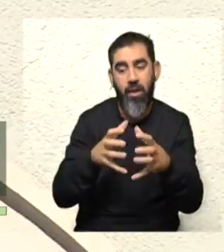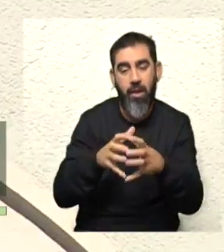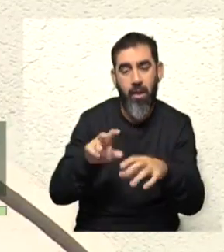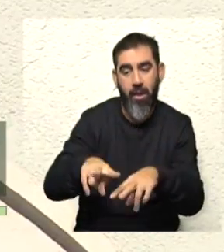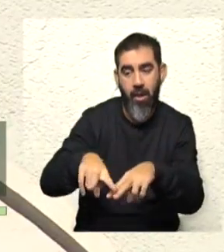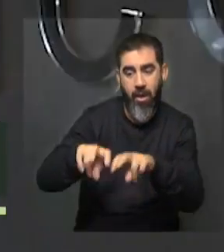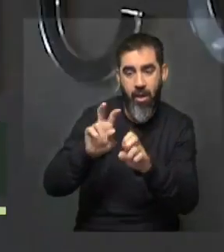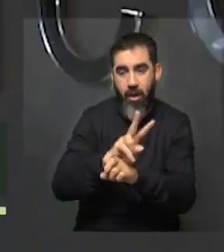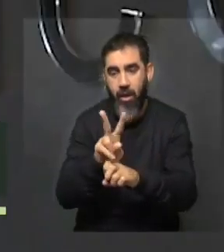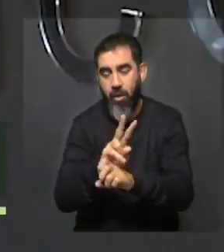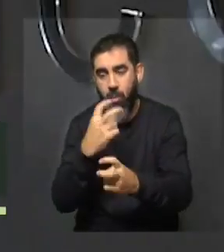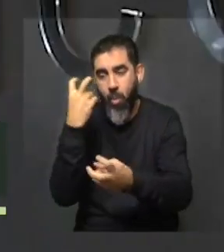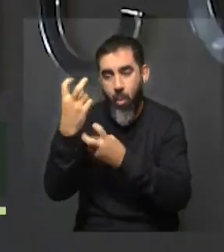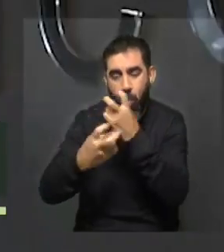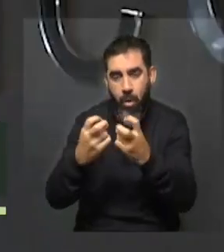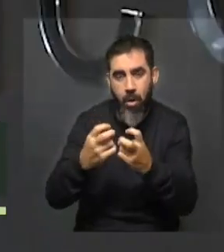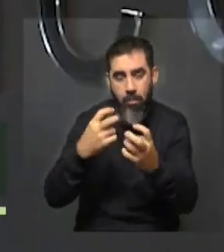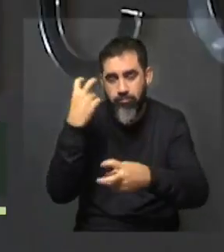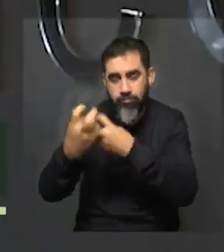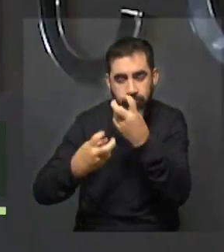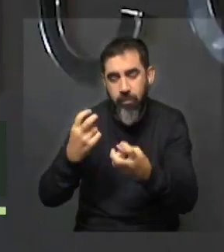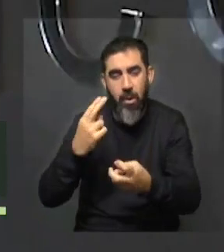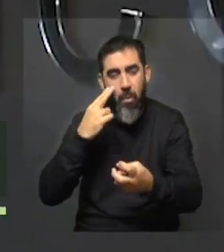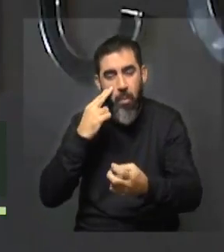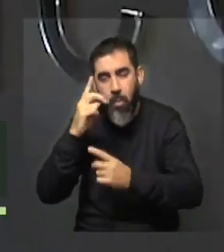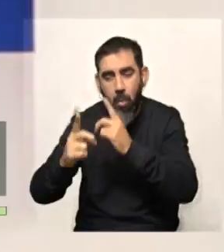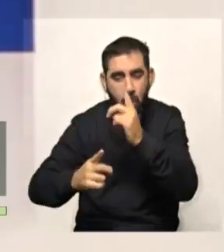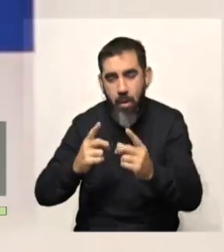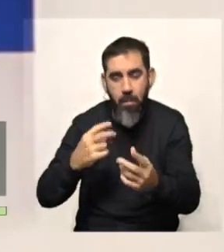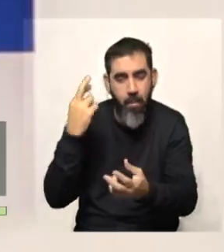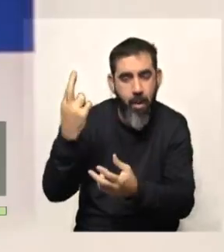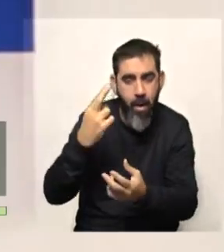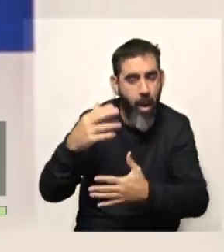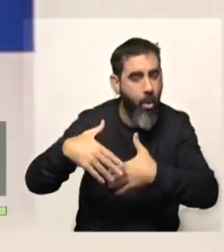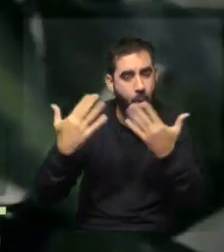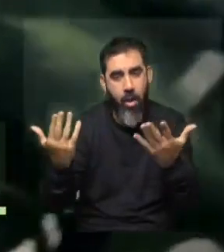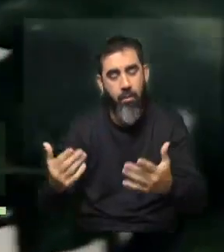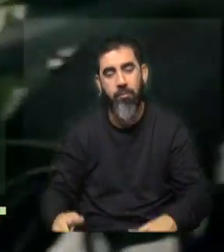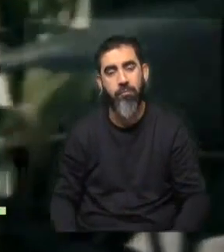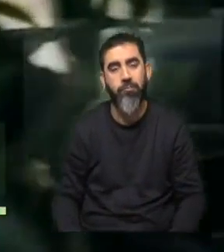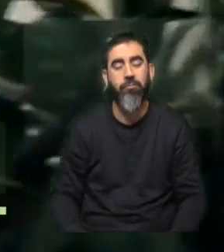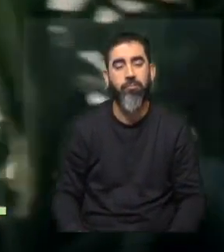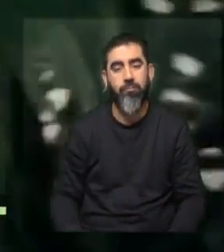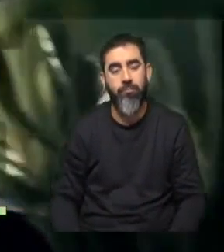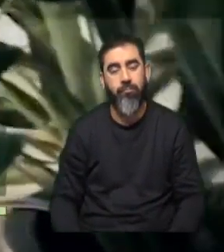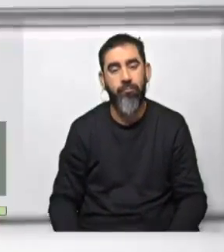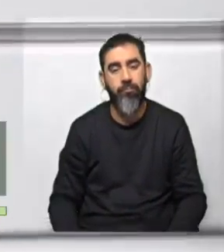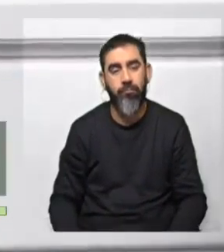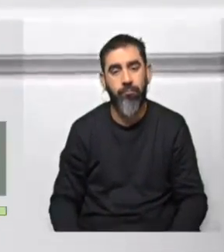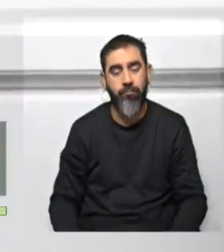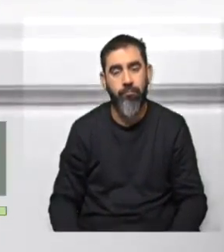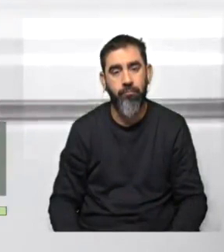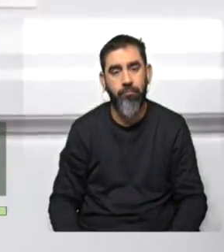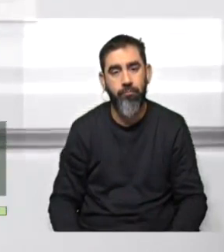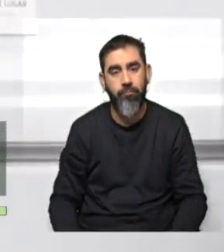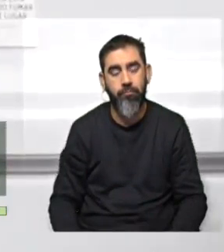de esa manera a buscar y revolver si había habido algo este mal hecho encontrar algo encontrar